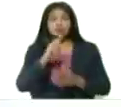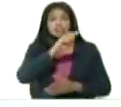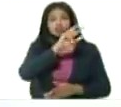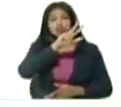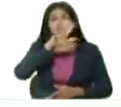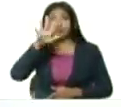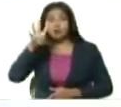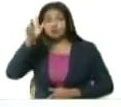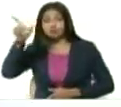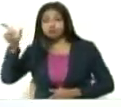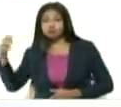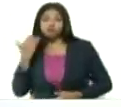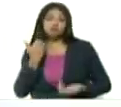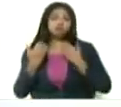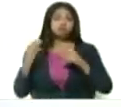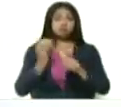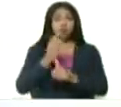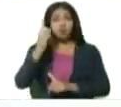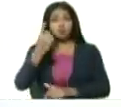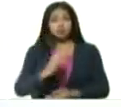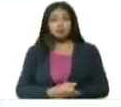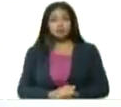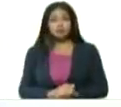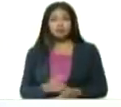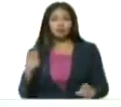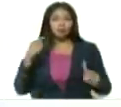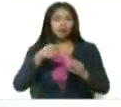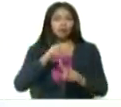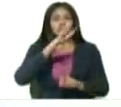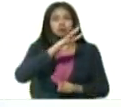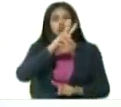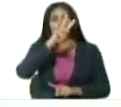25.134. Para llegar a la cifra de